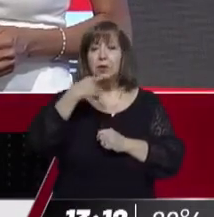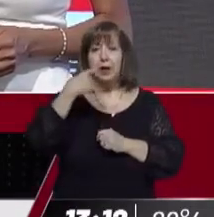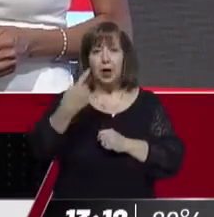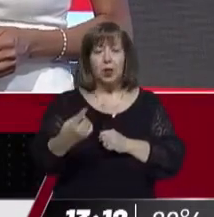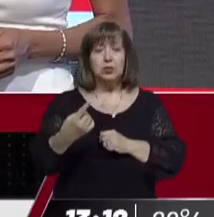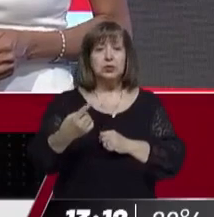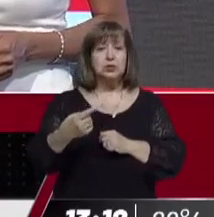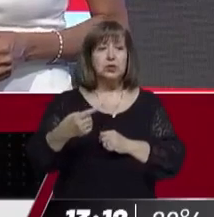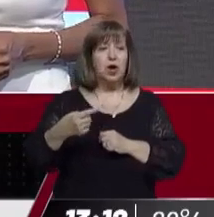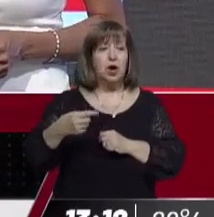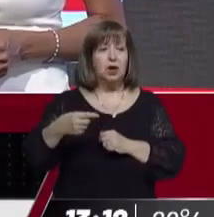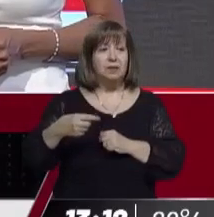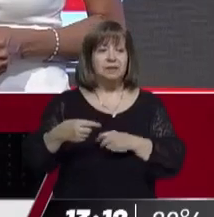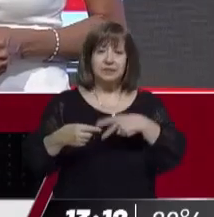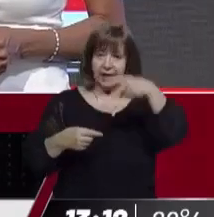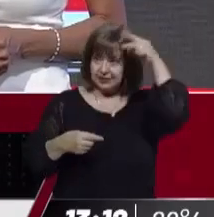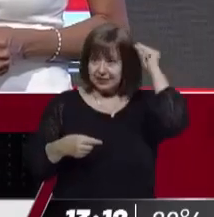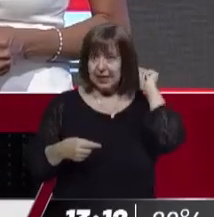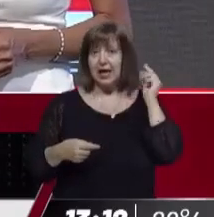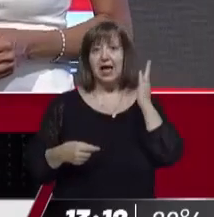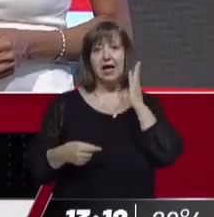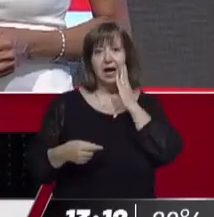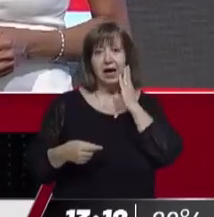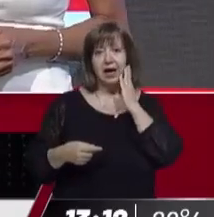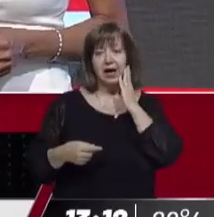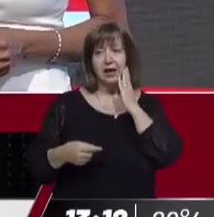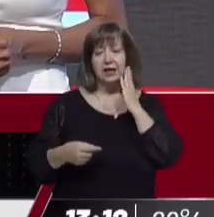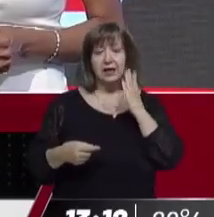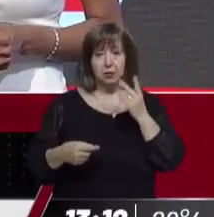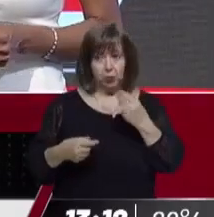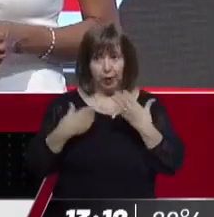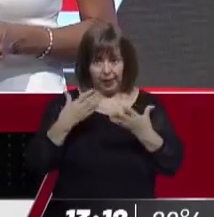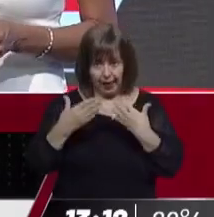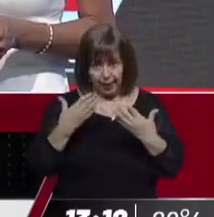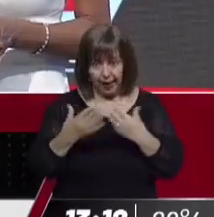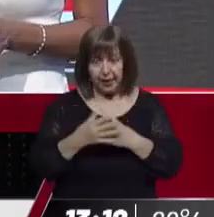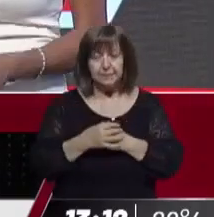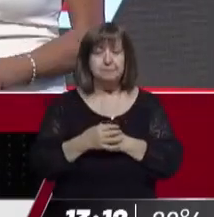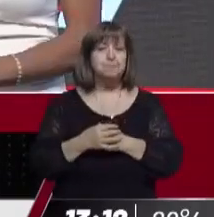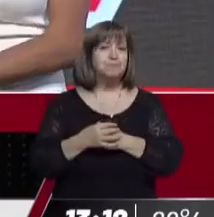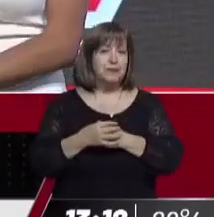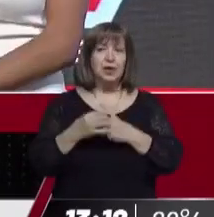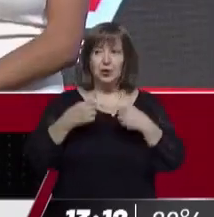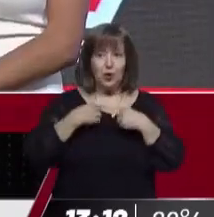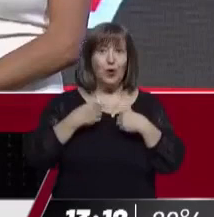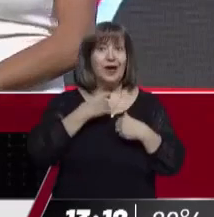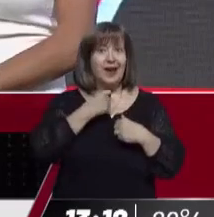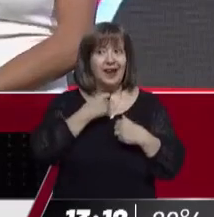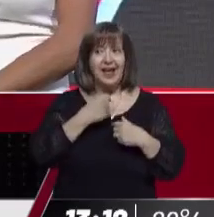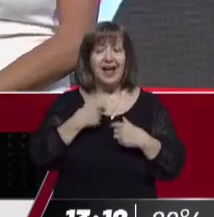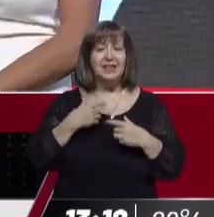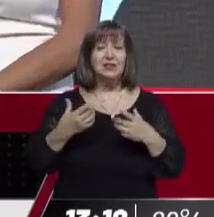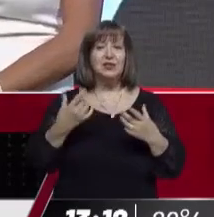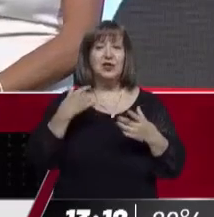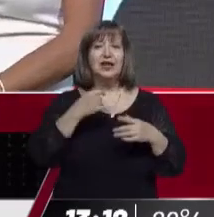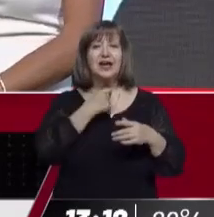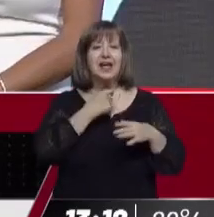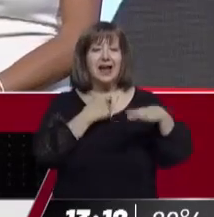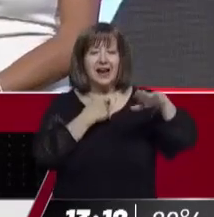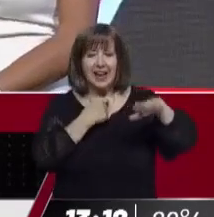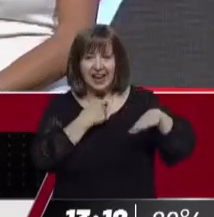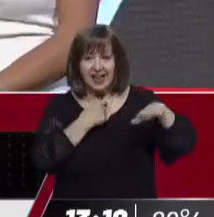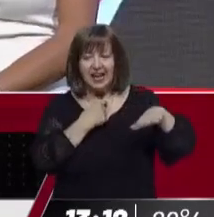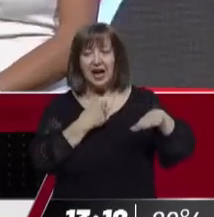animan a mostrarse en cámaras, en realidad están con muchos. Vos sabés que queríamos nosotros mostrarles a un pequeño